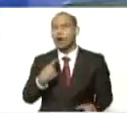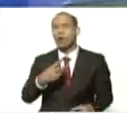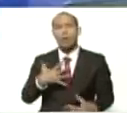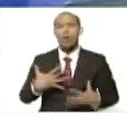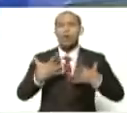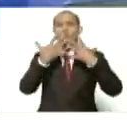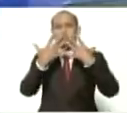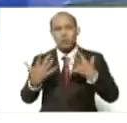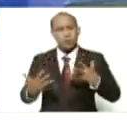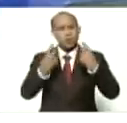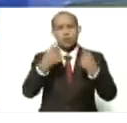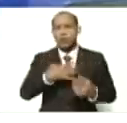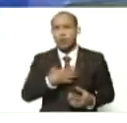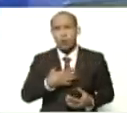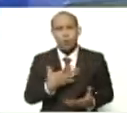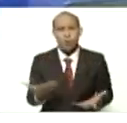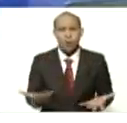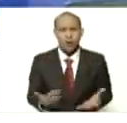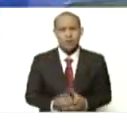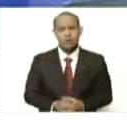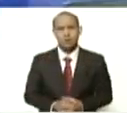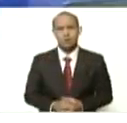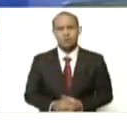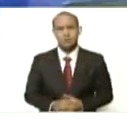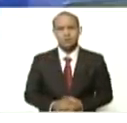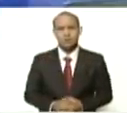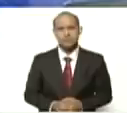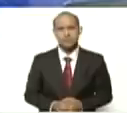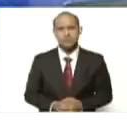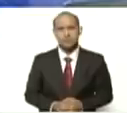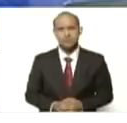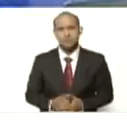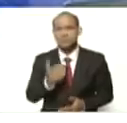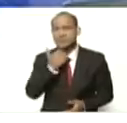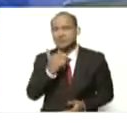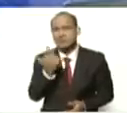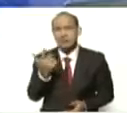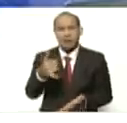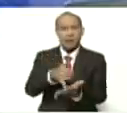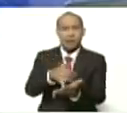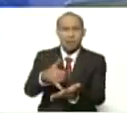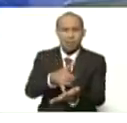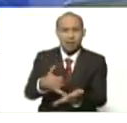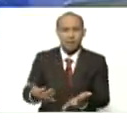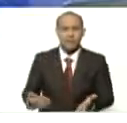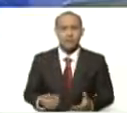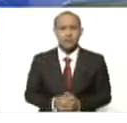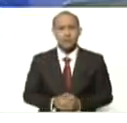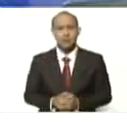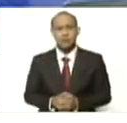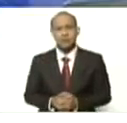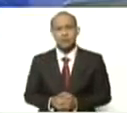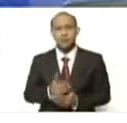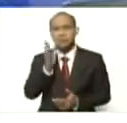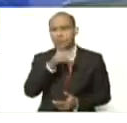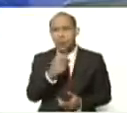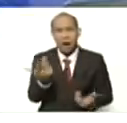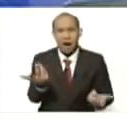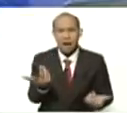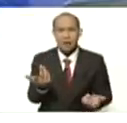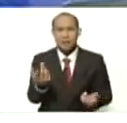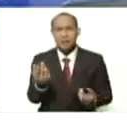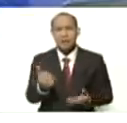saturando lo mínimo ya casi sin poder tener recursos para